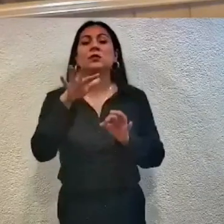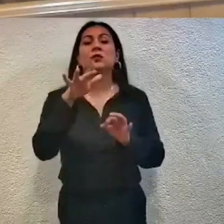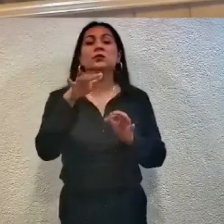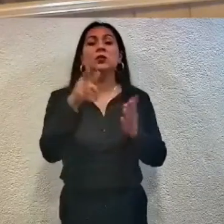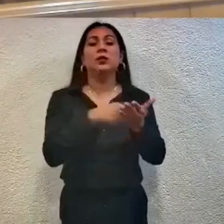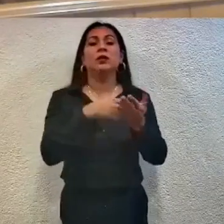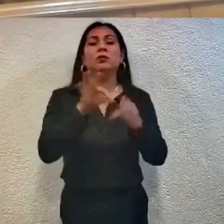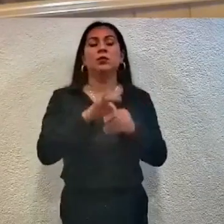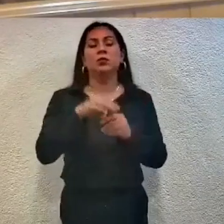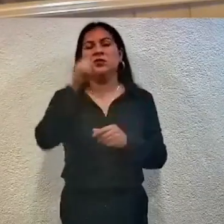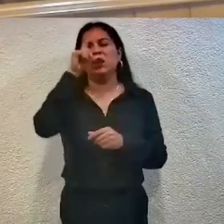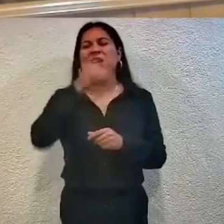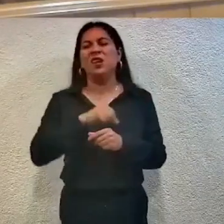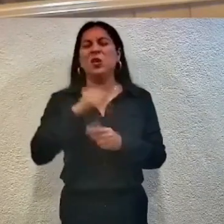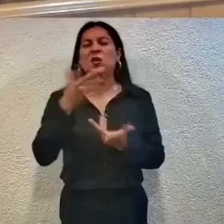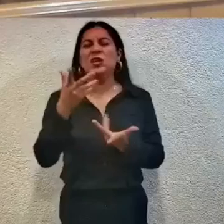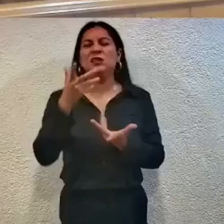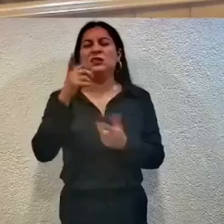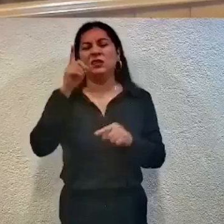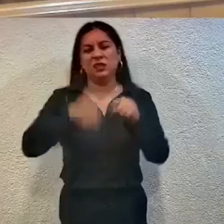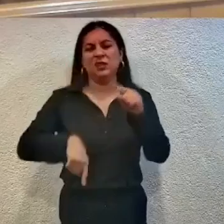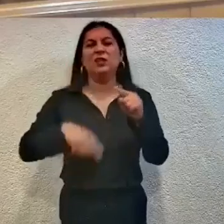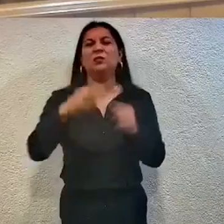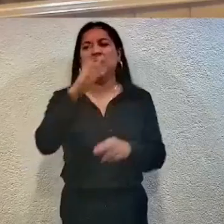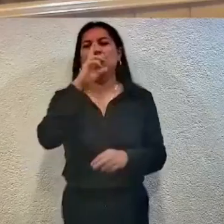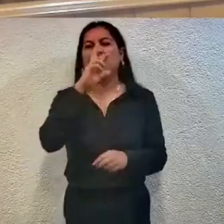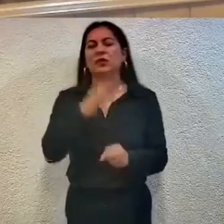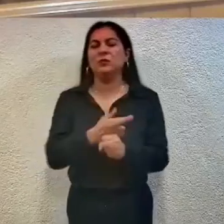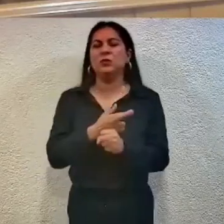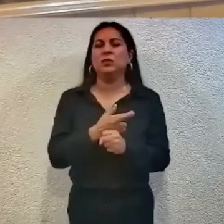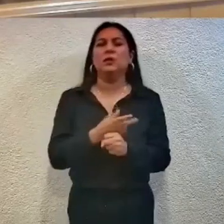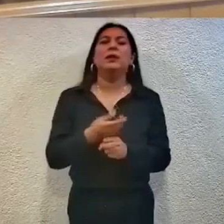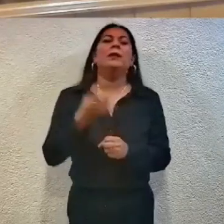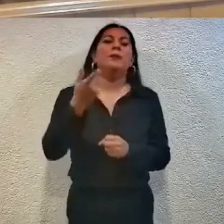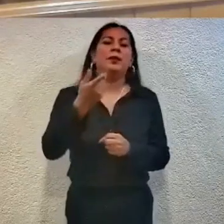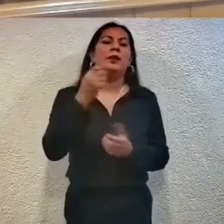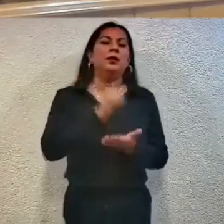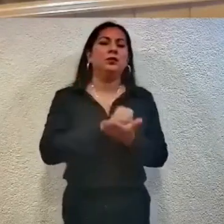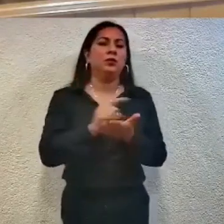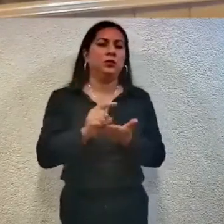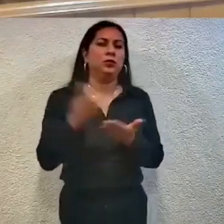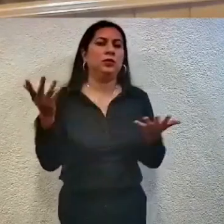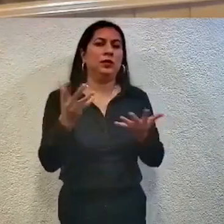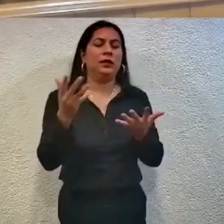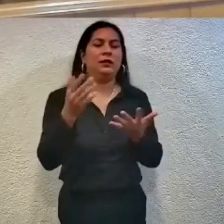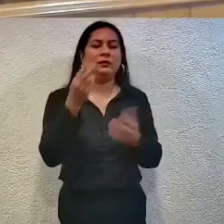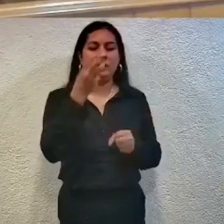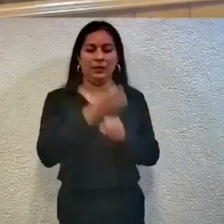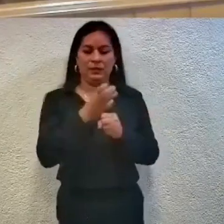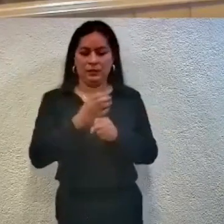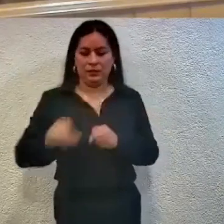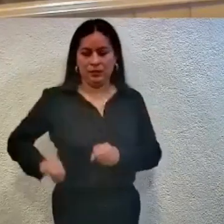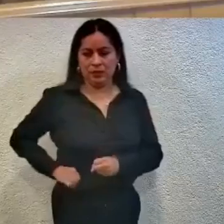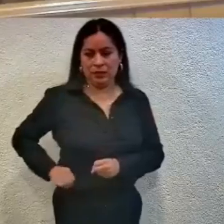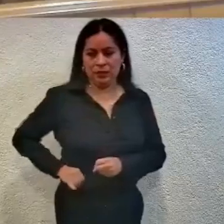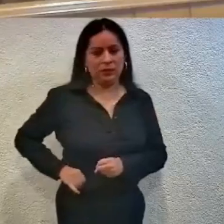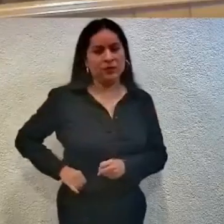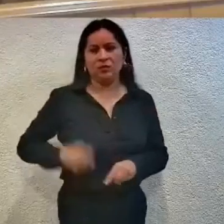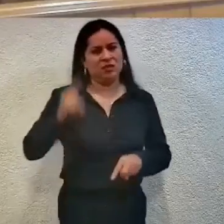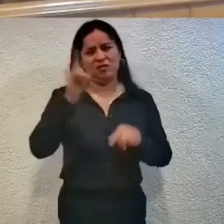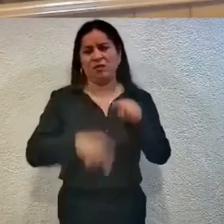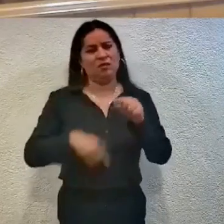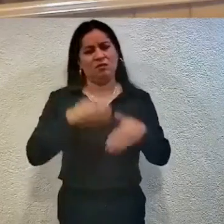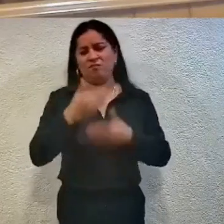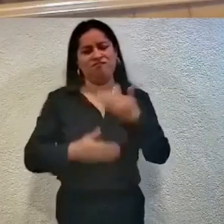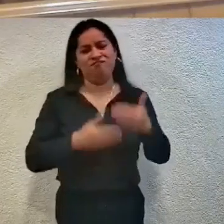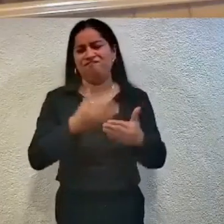votos erróneamente deducidos por la responsable, mientras que la solicitud realizada por el tercero interesado se estima improcedente,